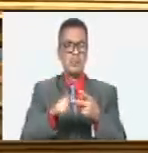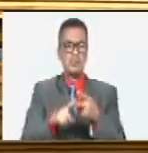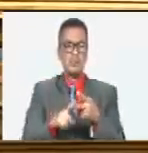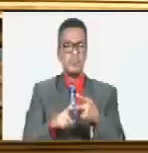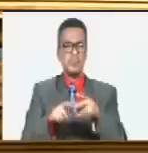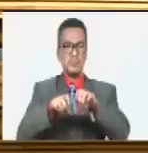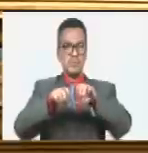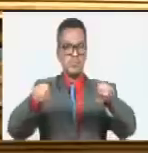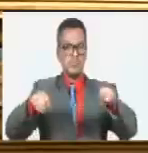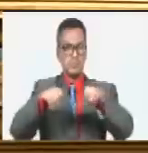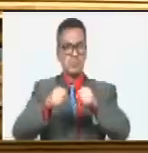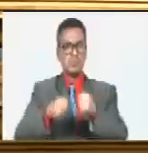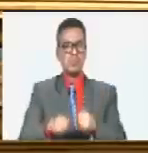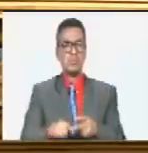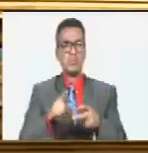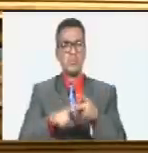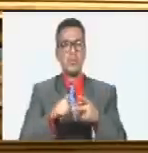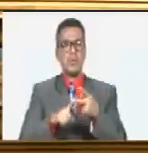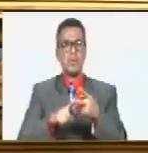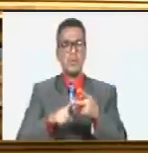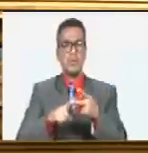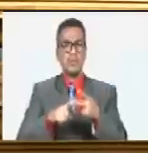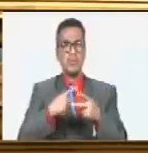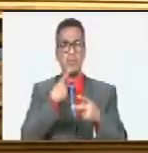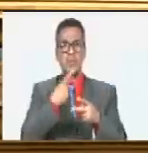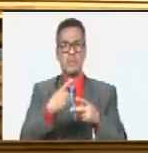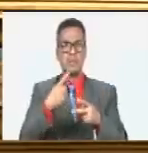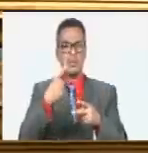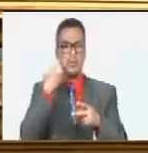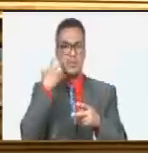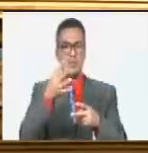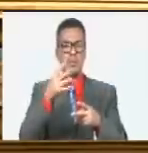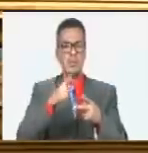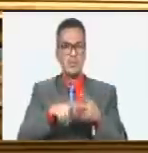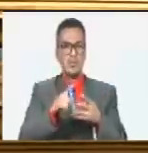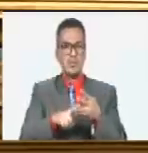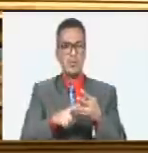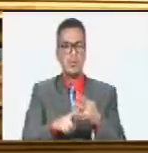palos, insultos, ruidos.